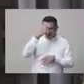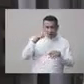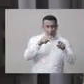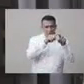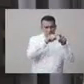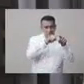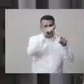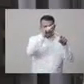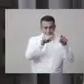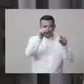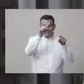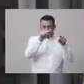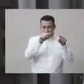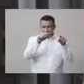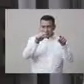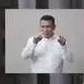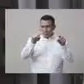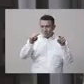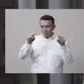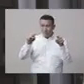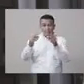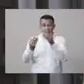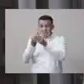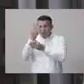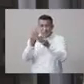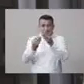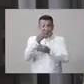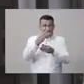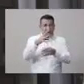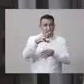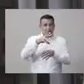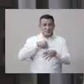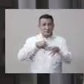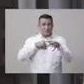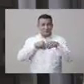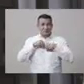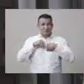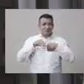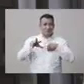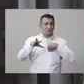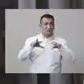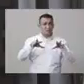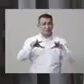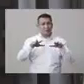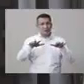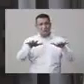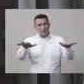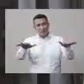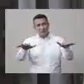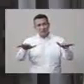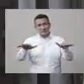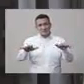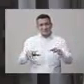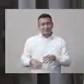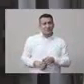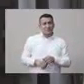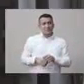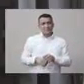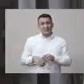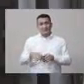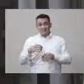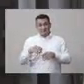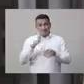estamos atendiendo puntualmente las medidas dictadas. Por el contrario, muchas familias se hacinaron en nuestras